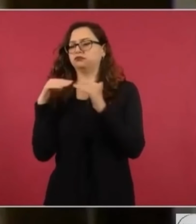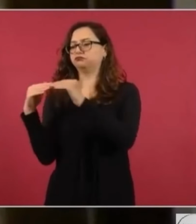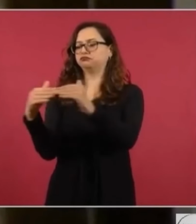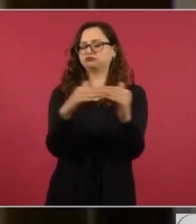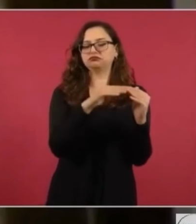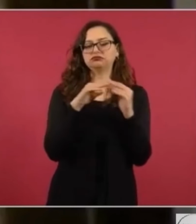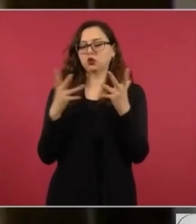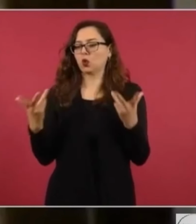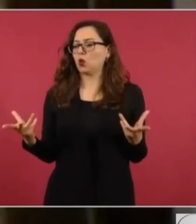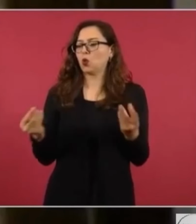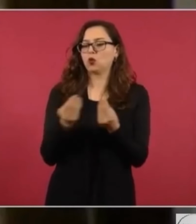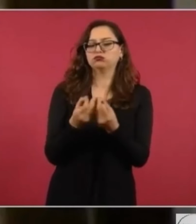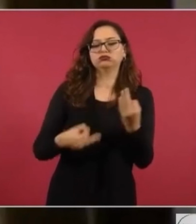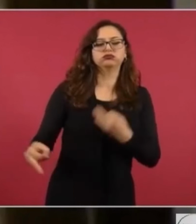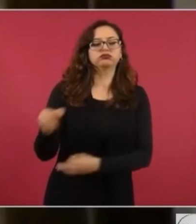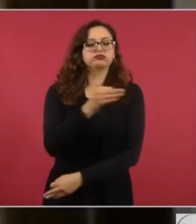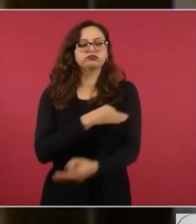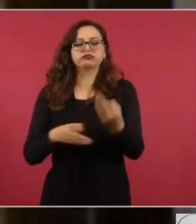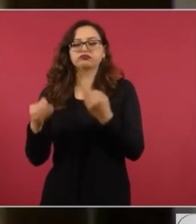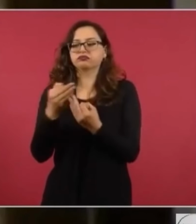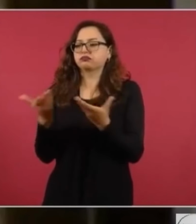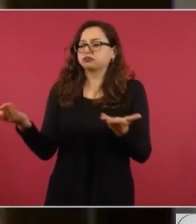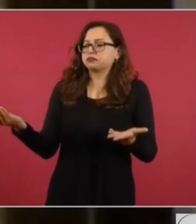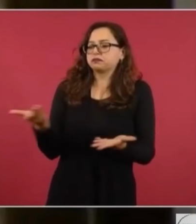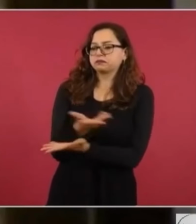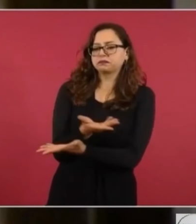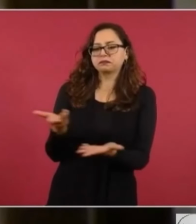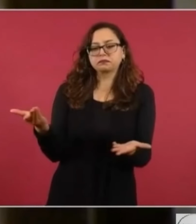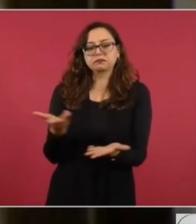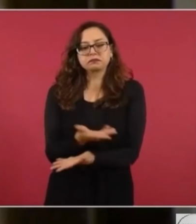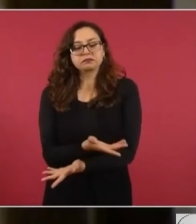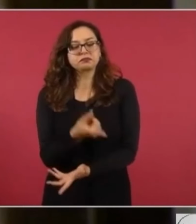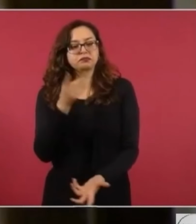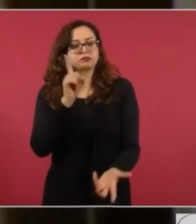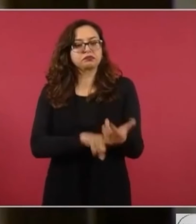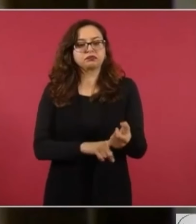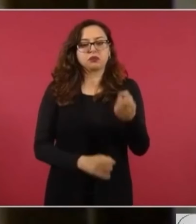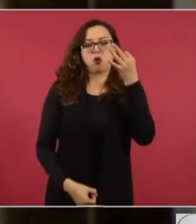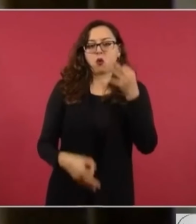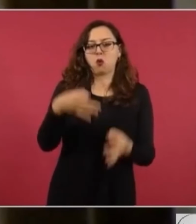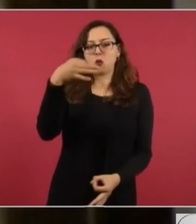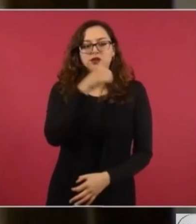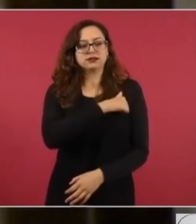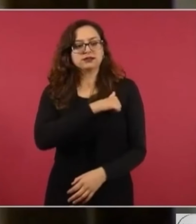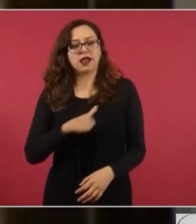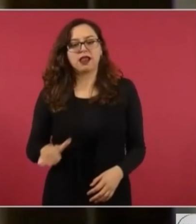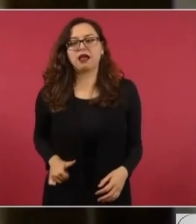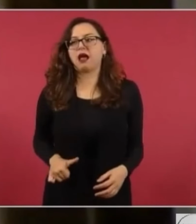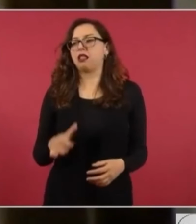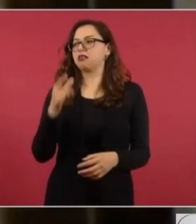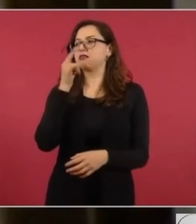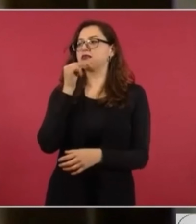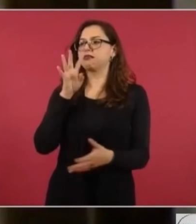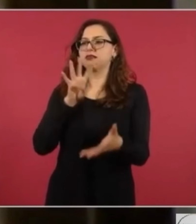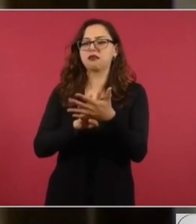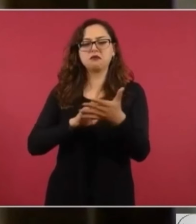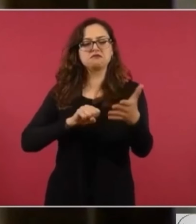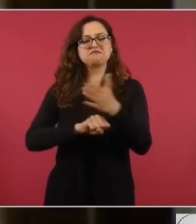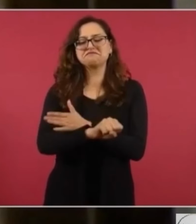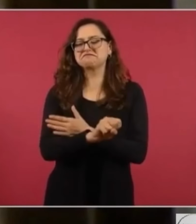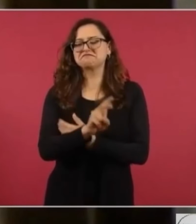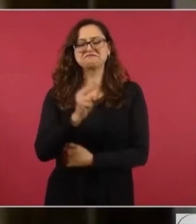esas comunidades. En estas comunidades no había jueces, ni alcaldes, ni carceleros.